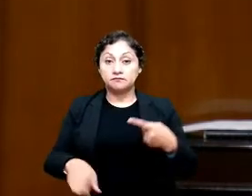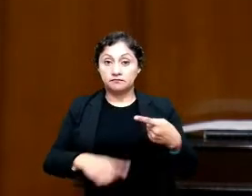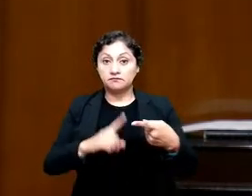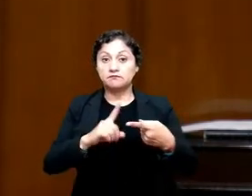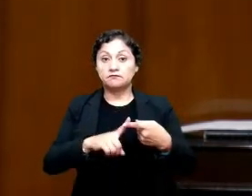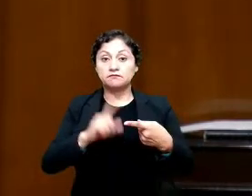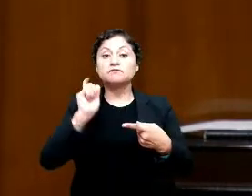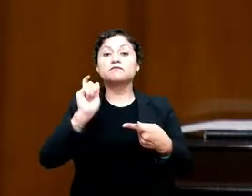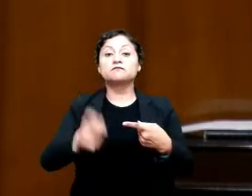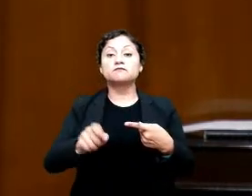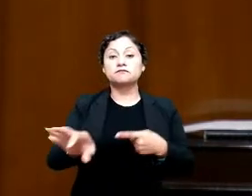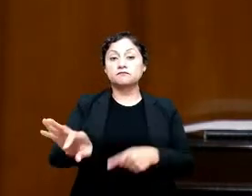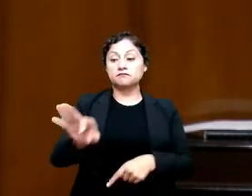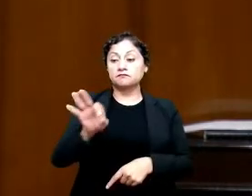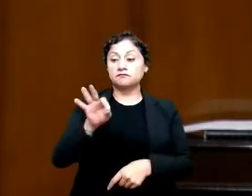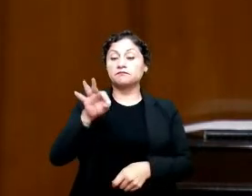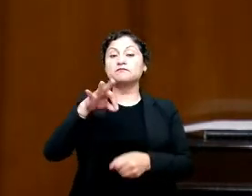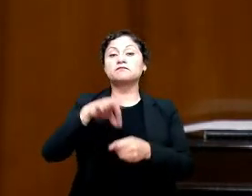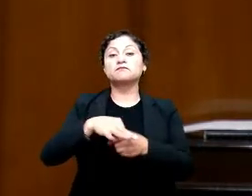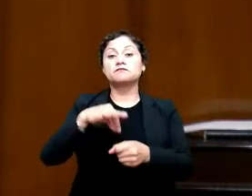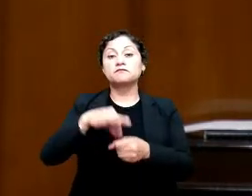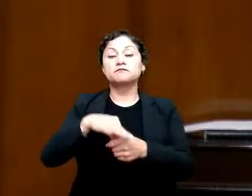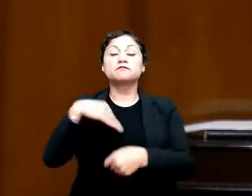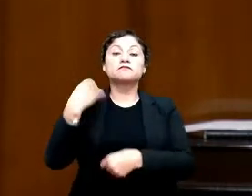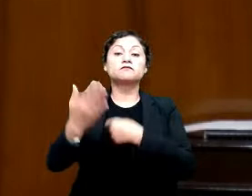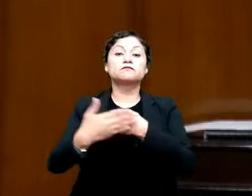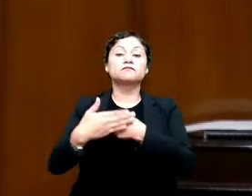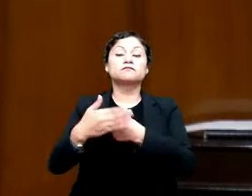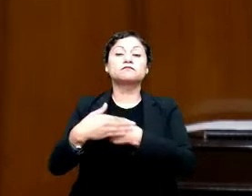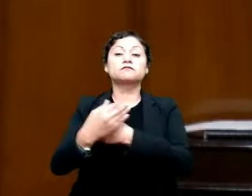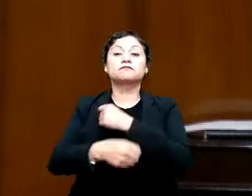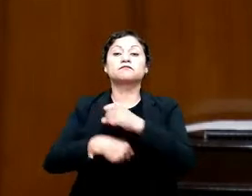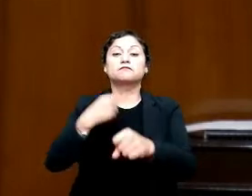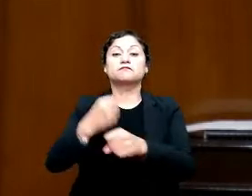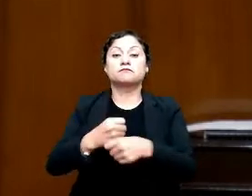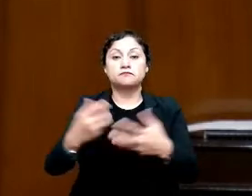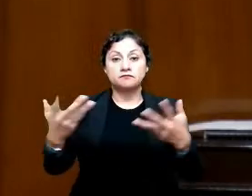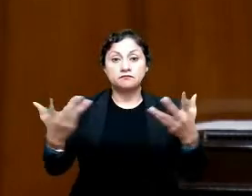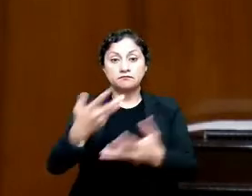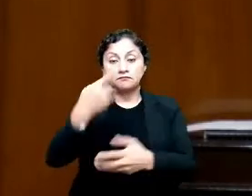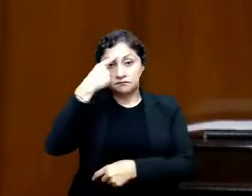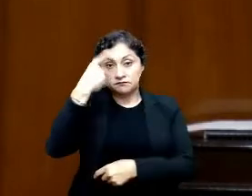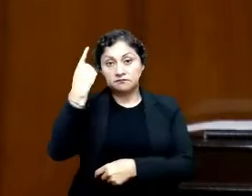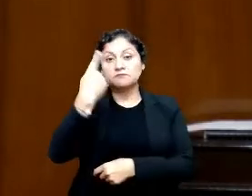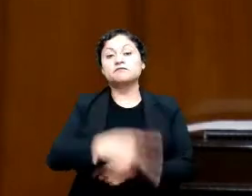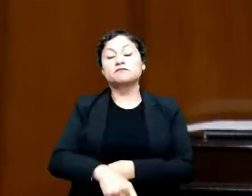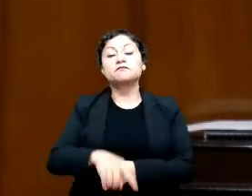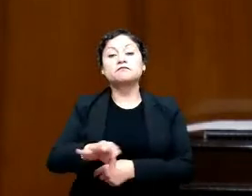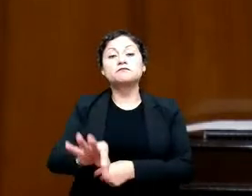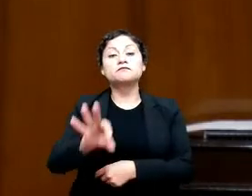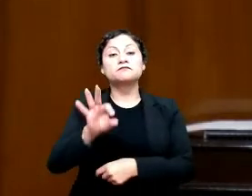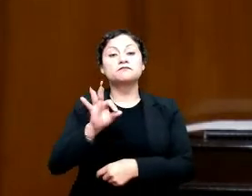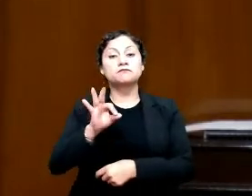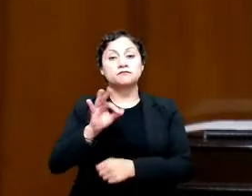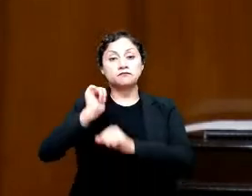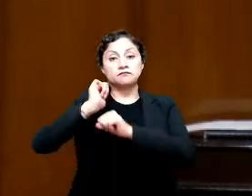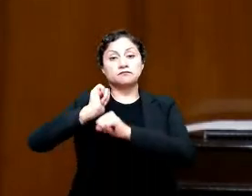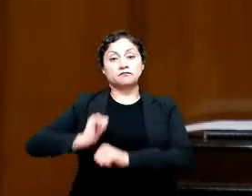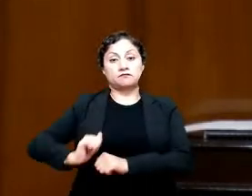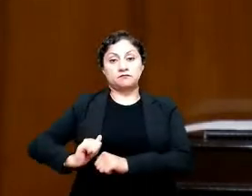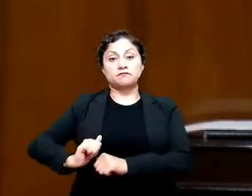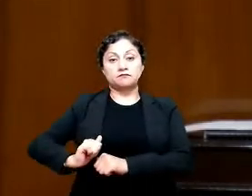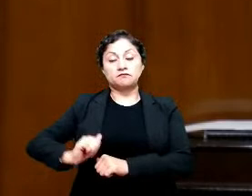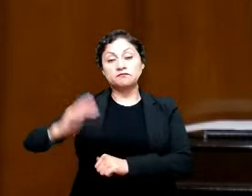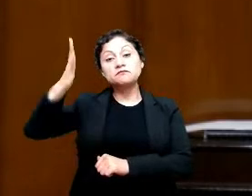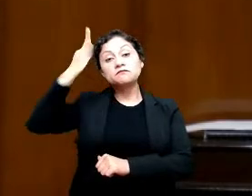la elección que se desarrollará el próximo año para elegir a la persona que ocupará el cargo del titular